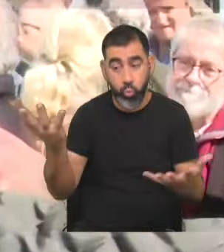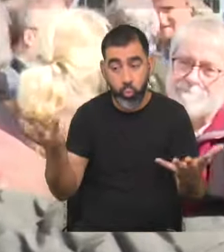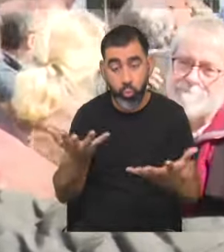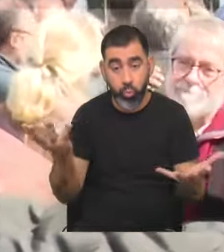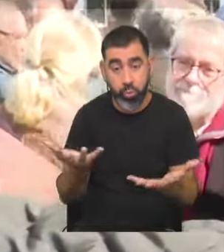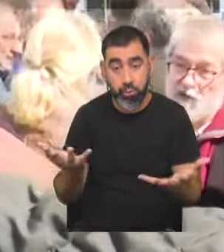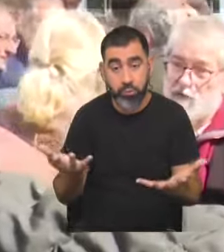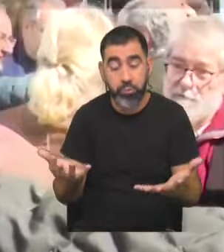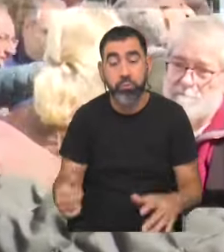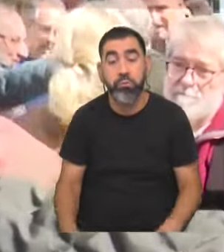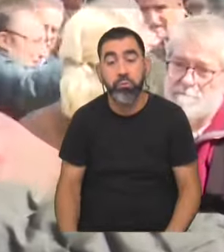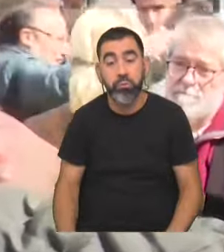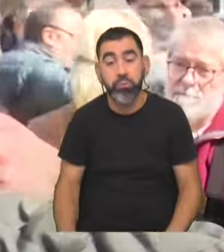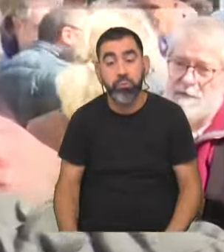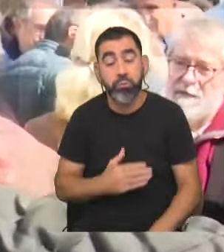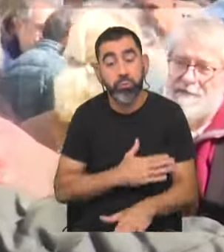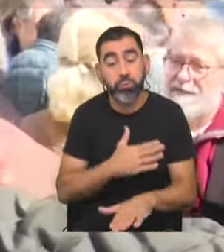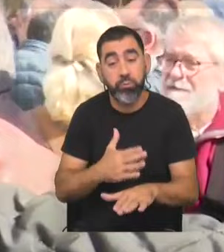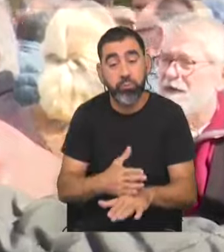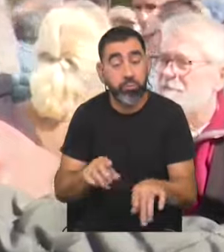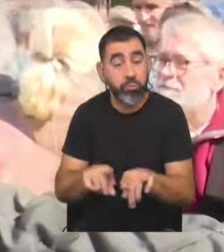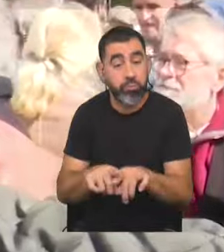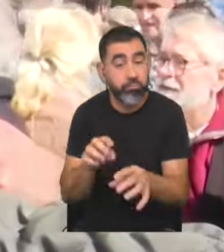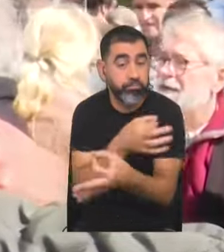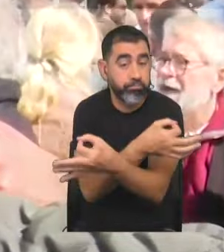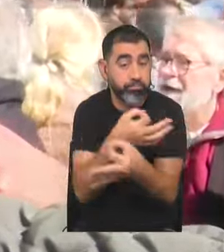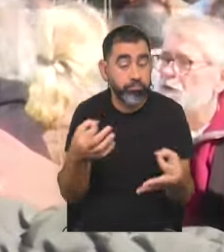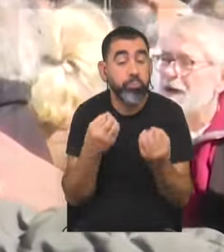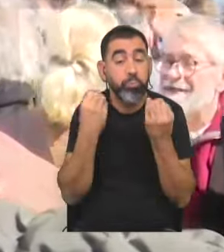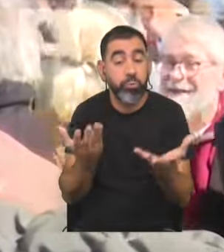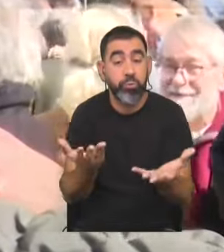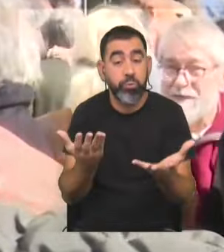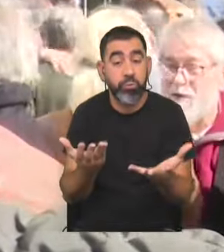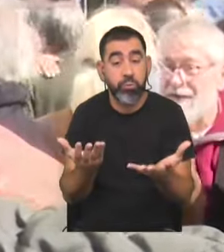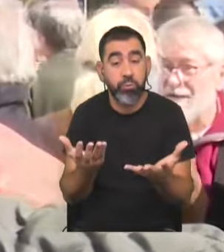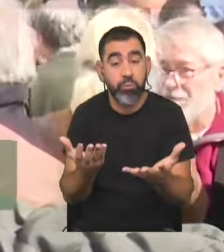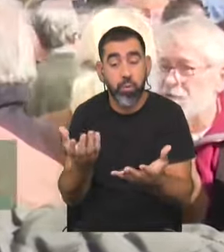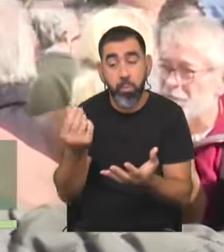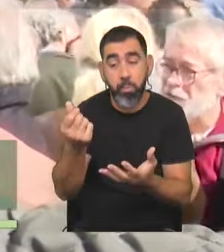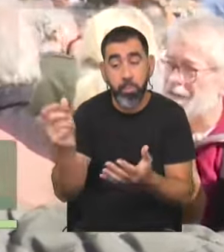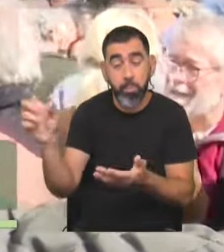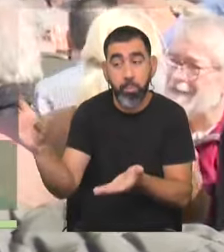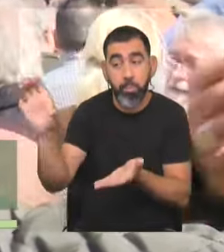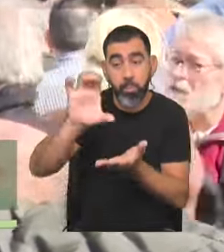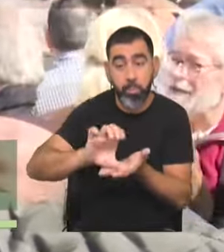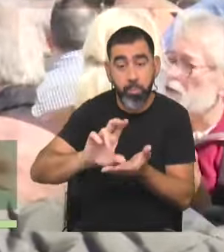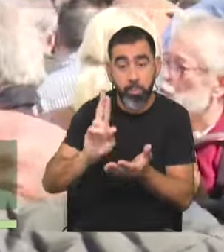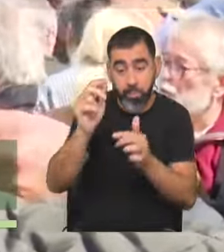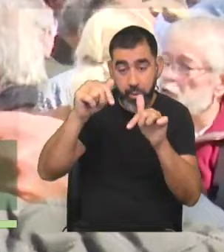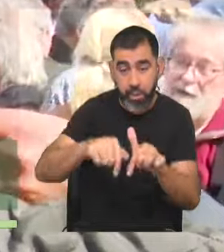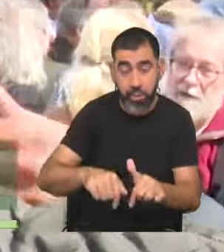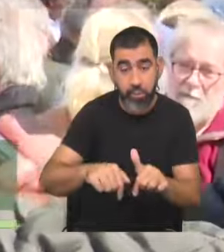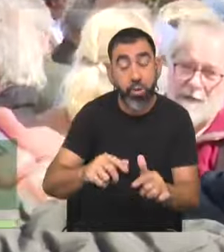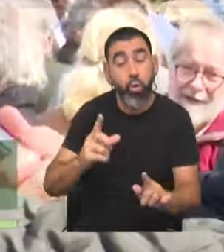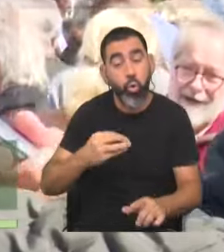alguna manera la consecuencia de su propio éxito porque el flujo de capitales que viene al Uruguay eh Y la